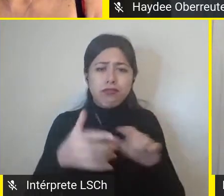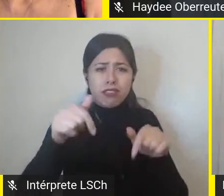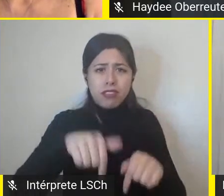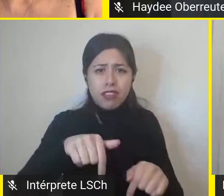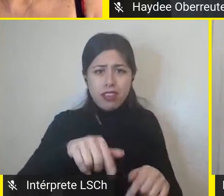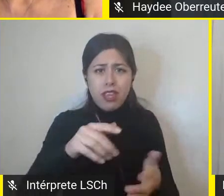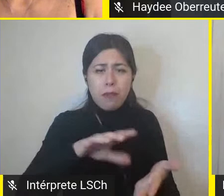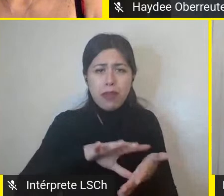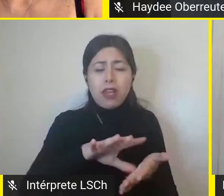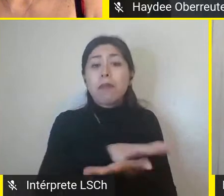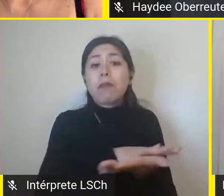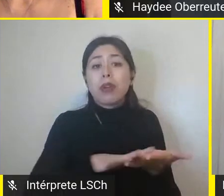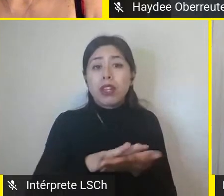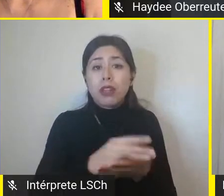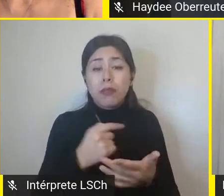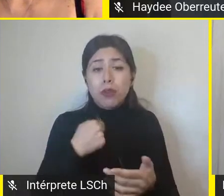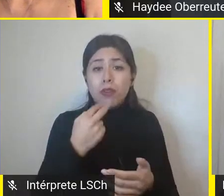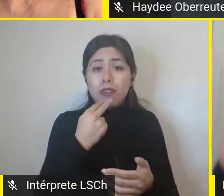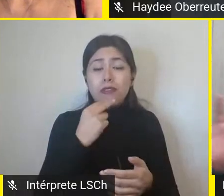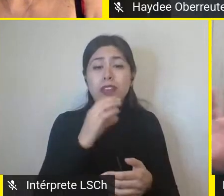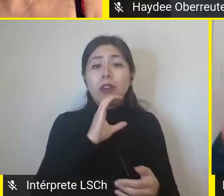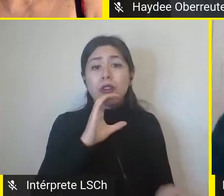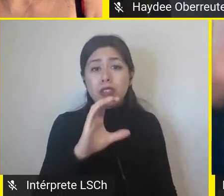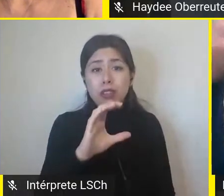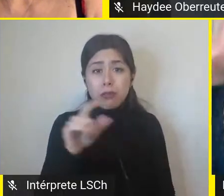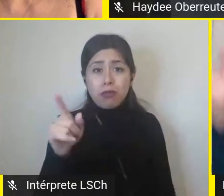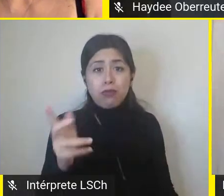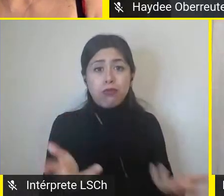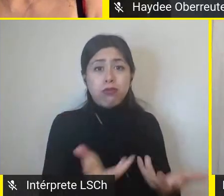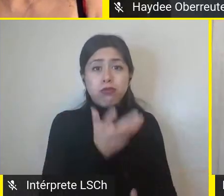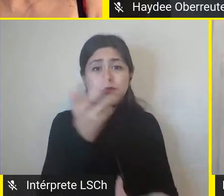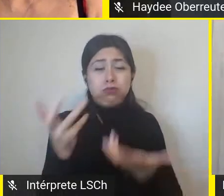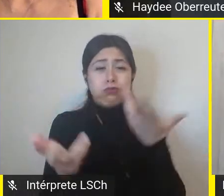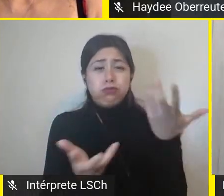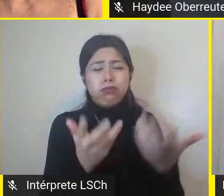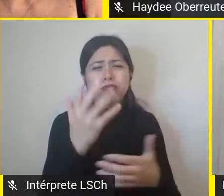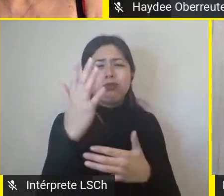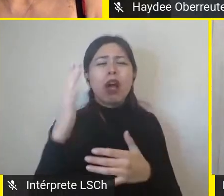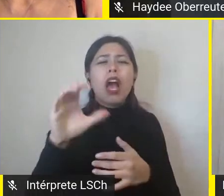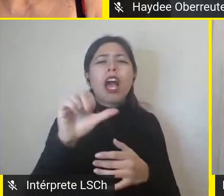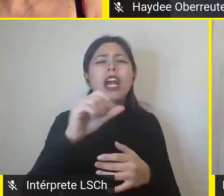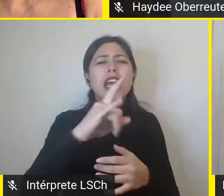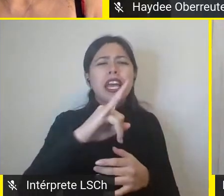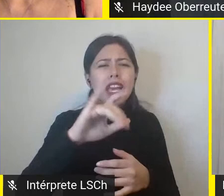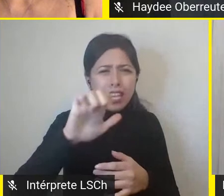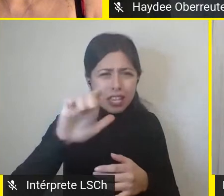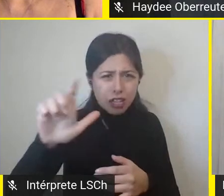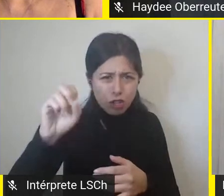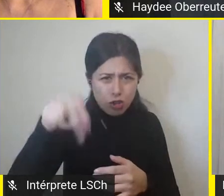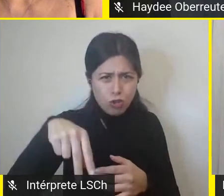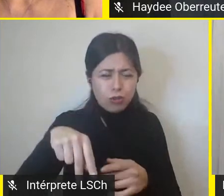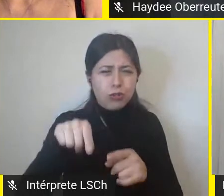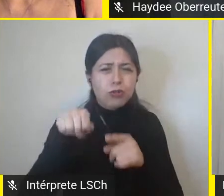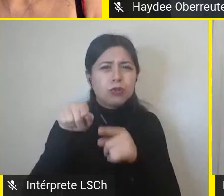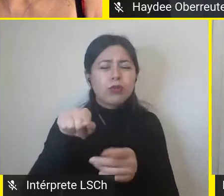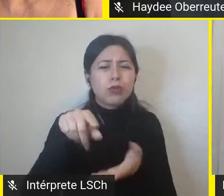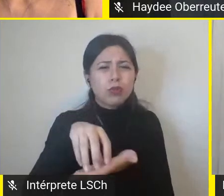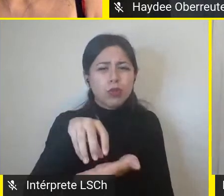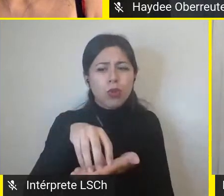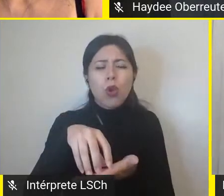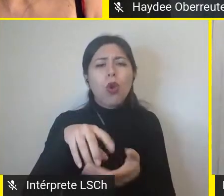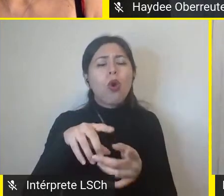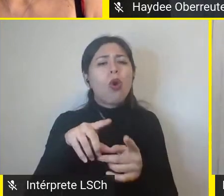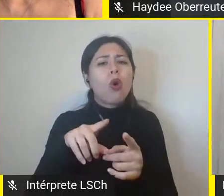ejemplo, yo viví en Concepción, entonces se empezó a quemar todo el sector de Quellón y entonces yo me di cuenta de que con un grupo de amigos